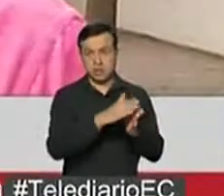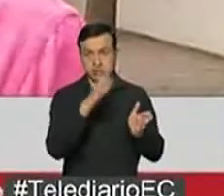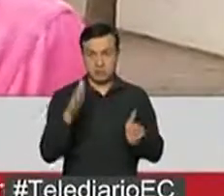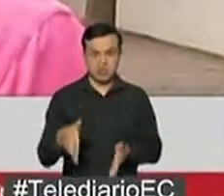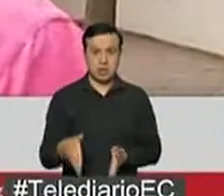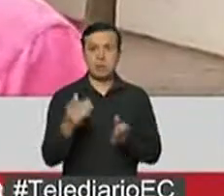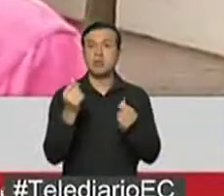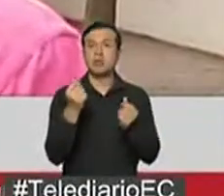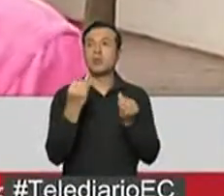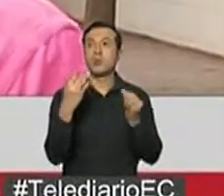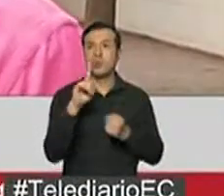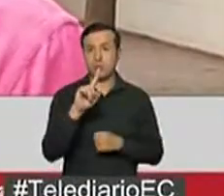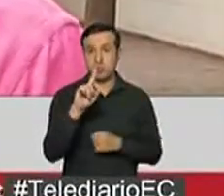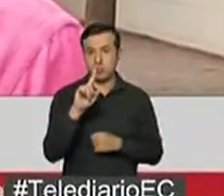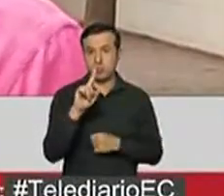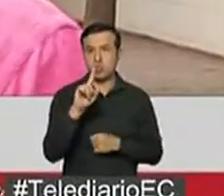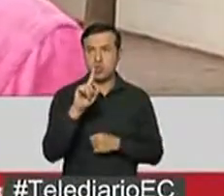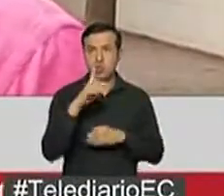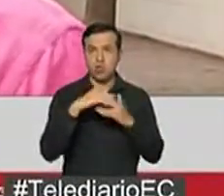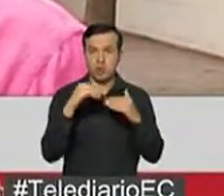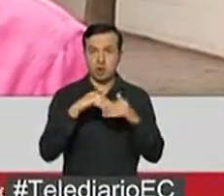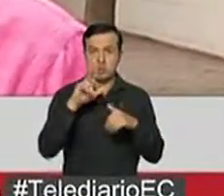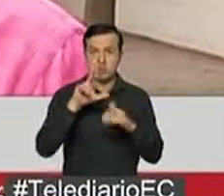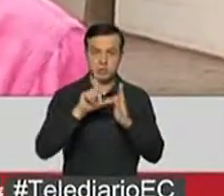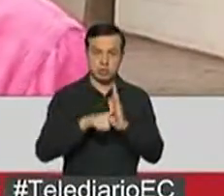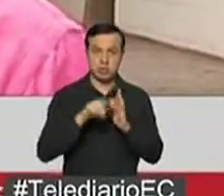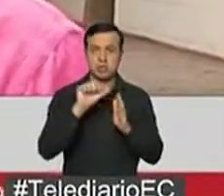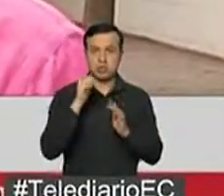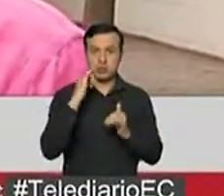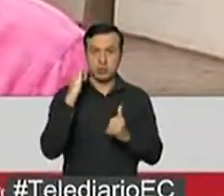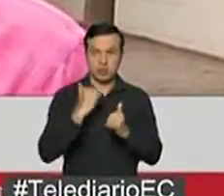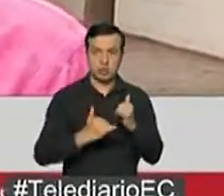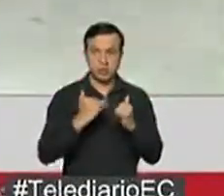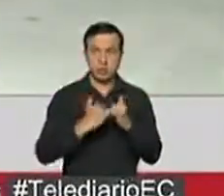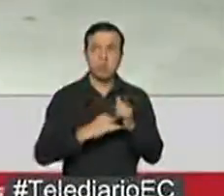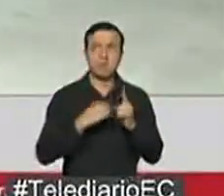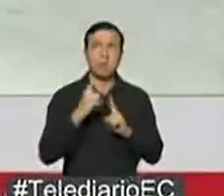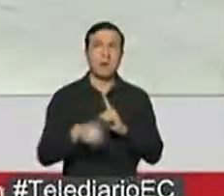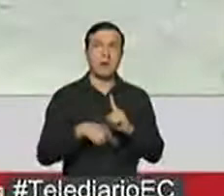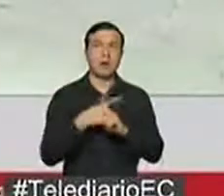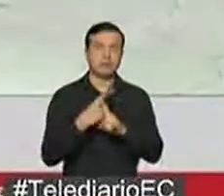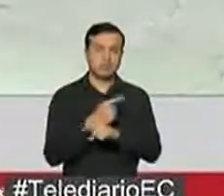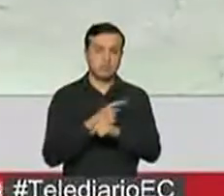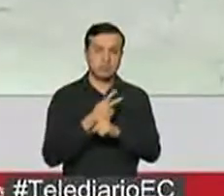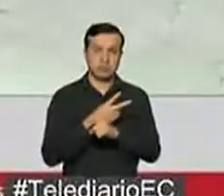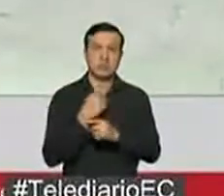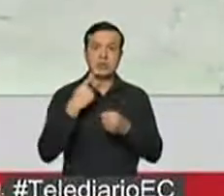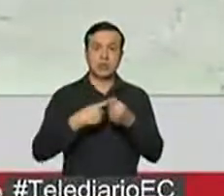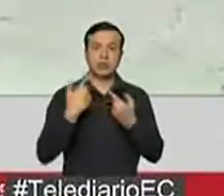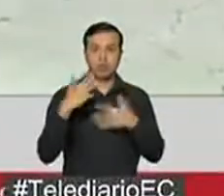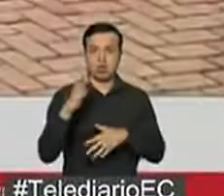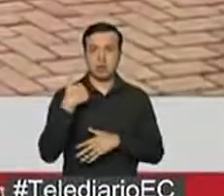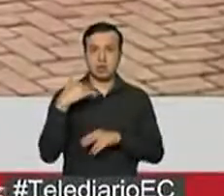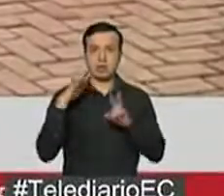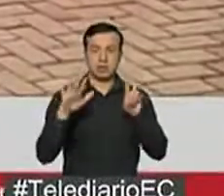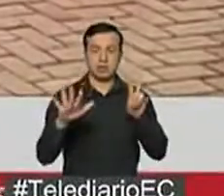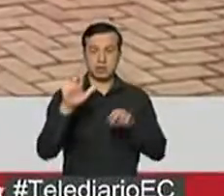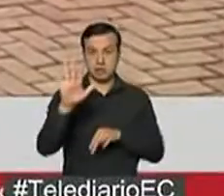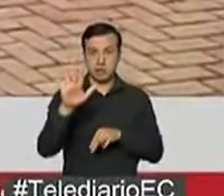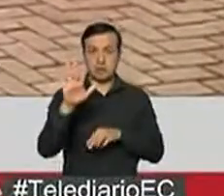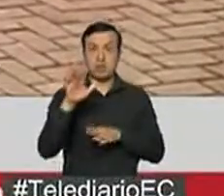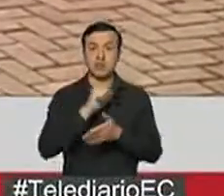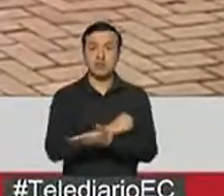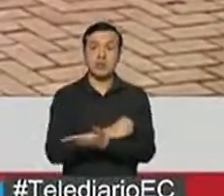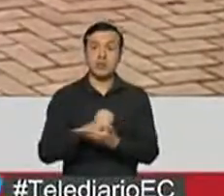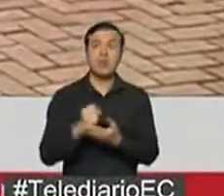precio es de 1 dólar los primeros 3 minutos y de 17 centavos cada minuto adicional quito cuenta con 75 unidades mientras san